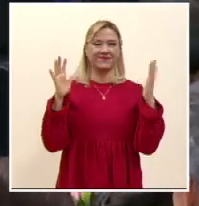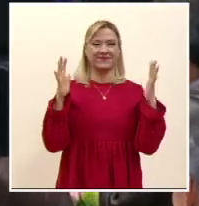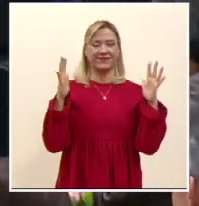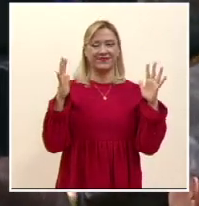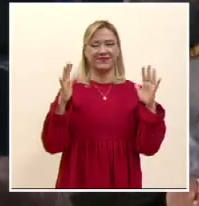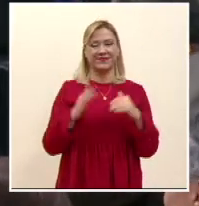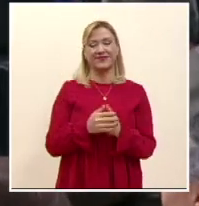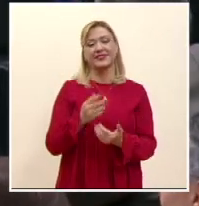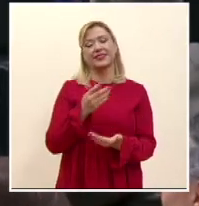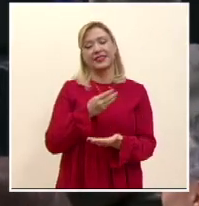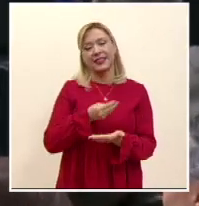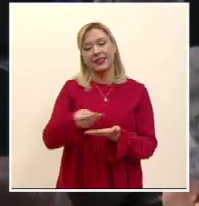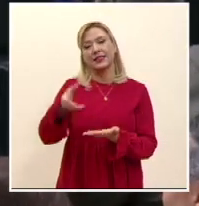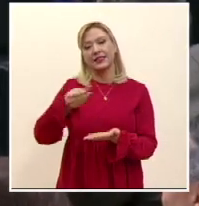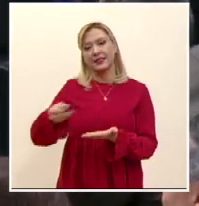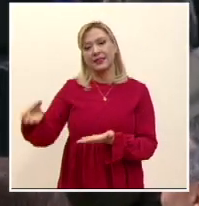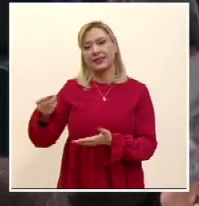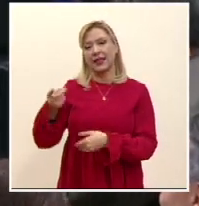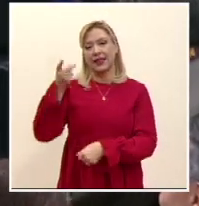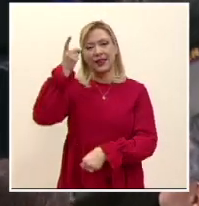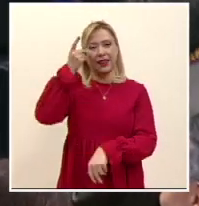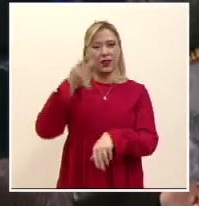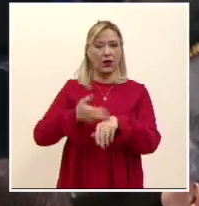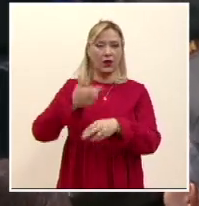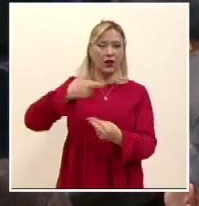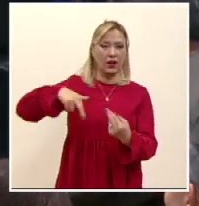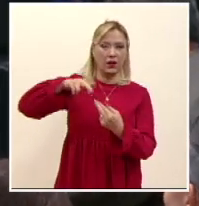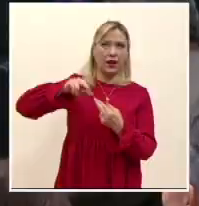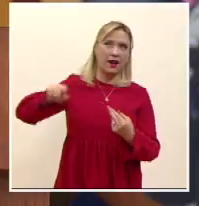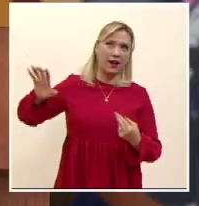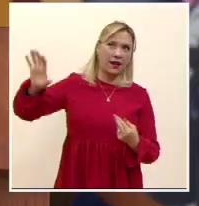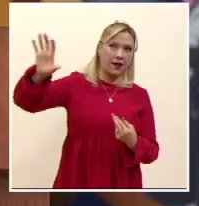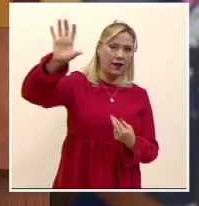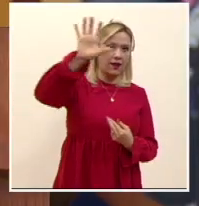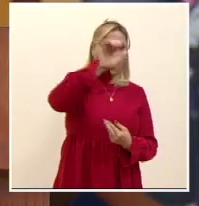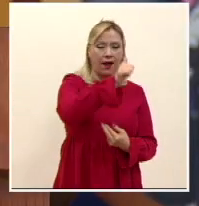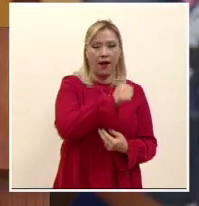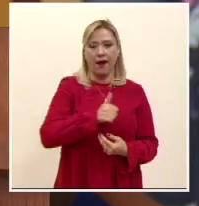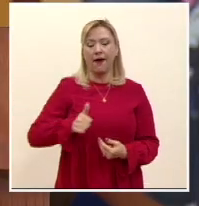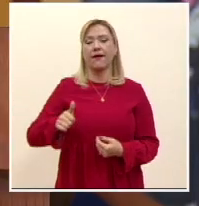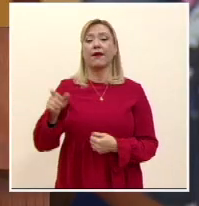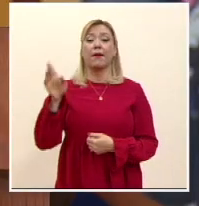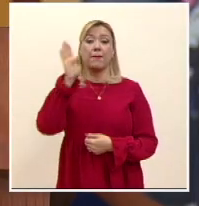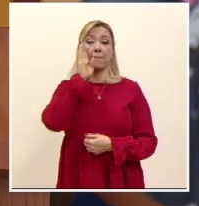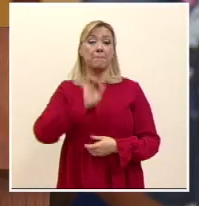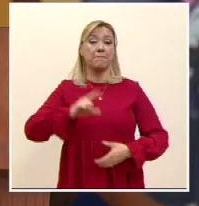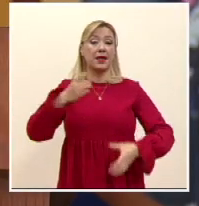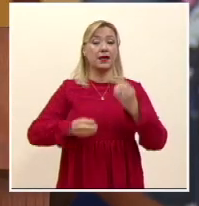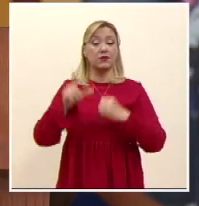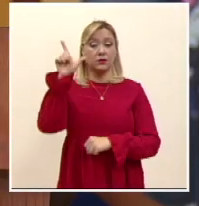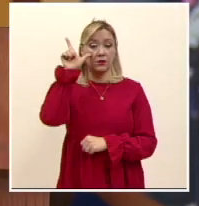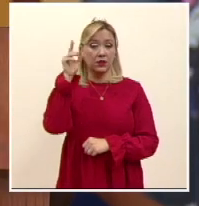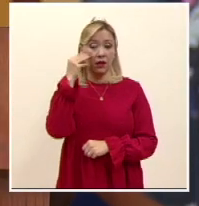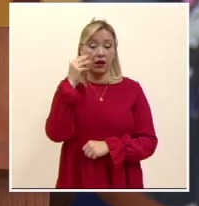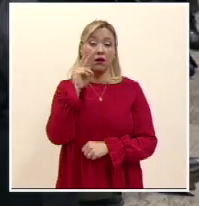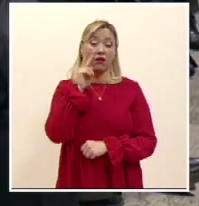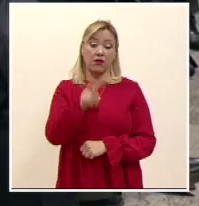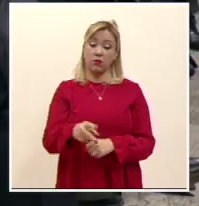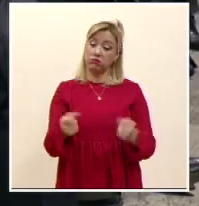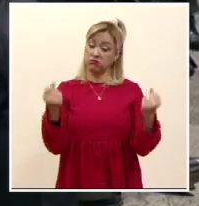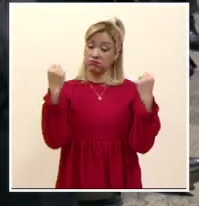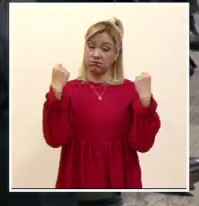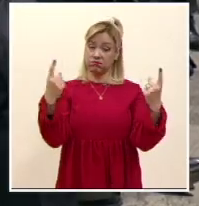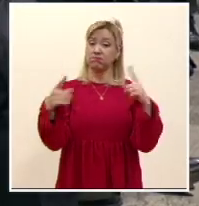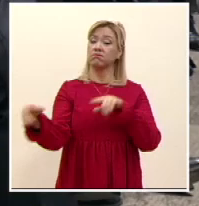Tras entregar nombramientos a directivos regionales de la JUFED, el ministro Luis María Aguilar Morales reconoció la dedicación con la que